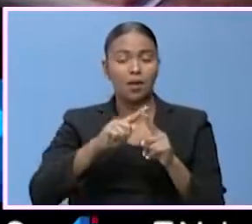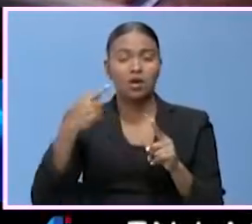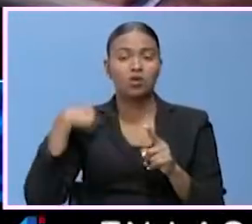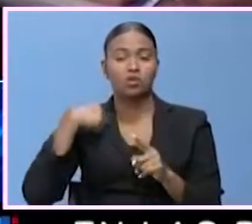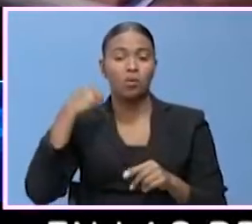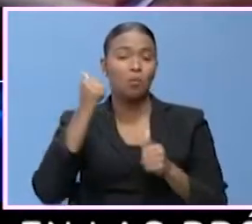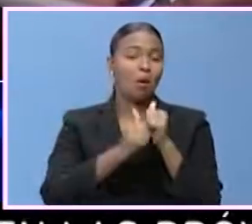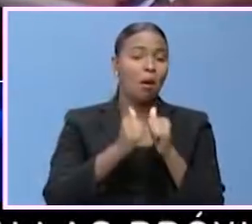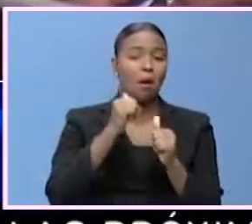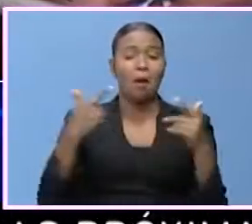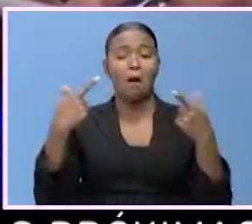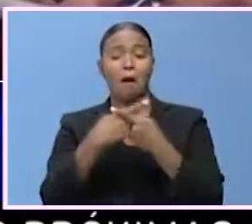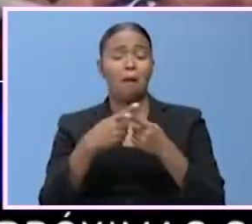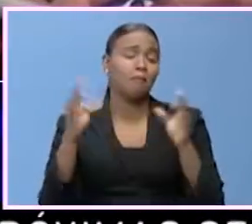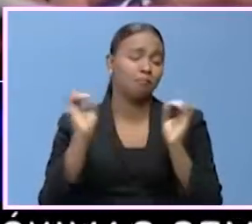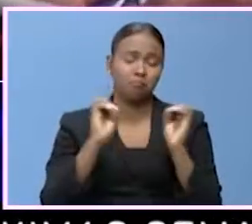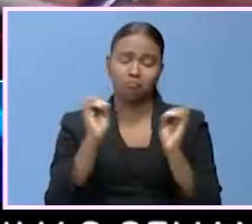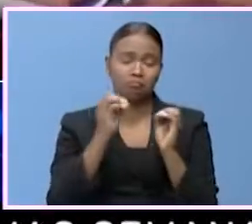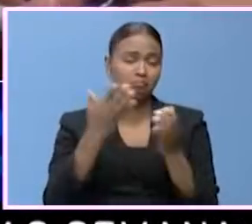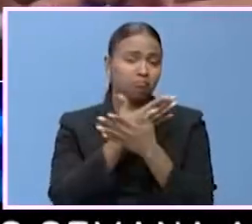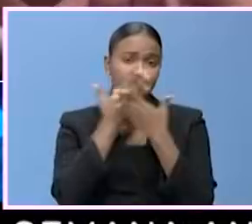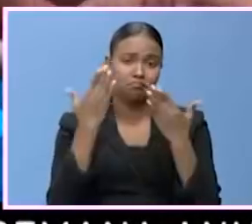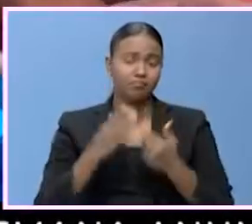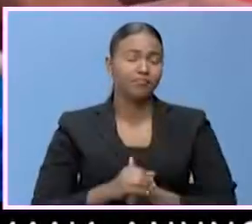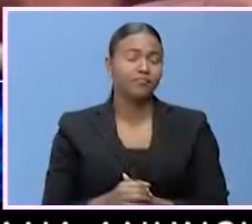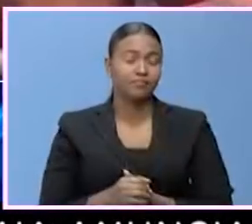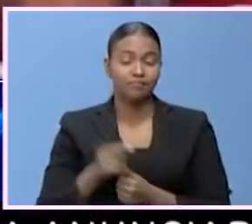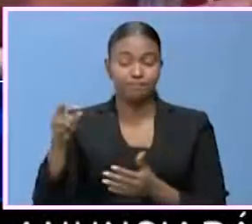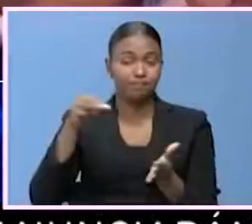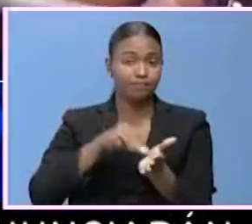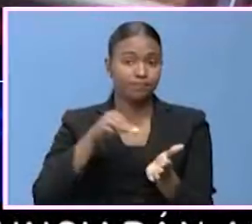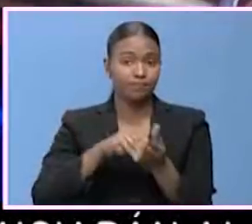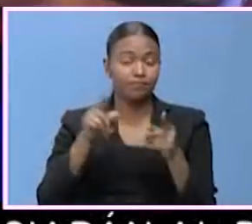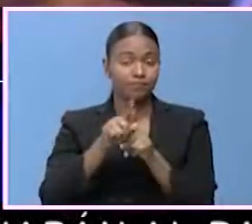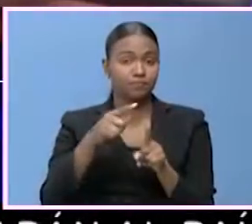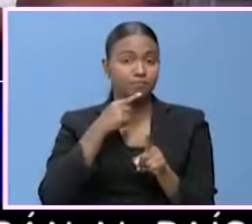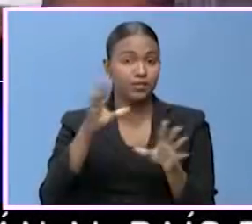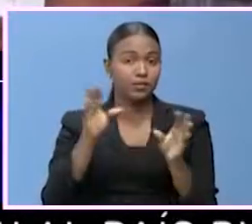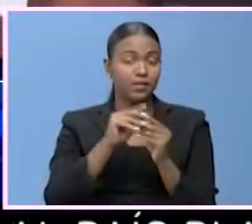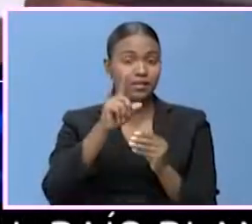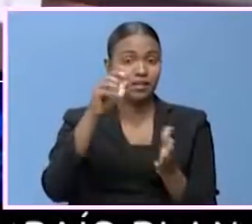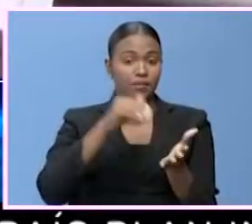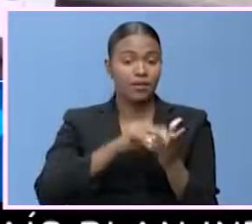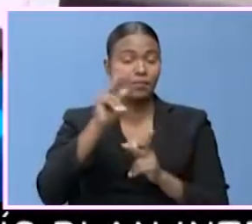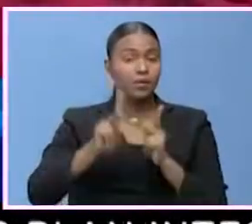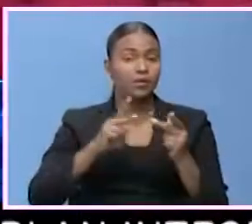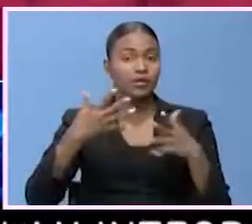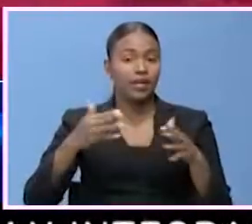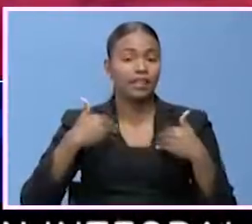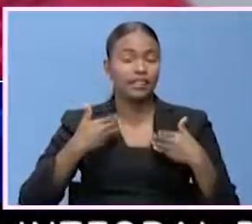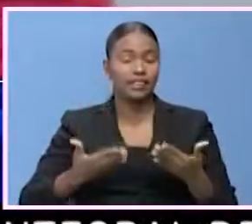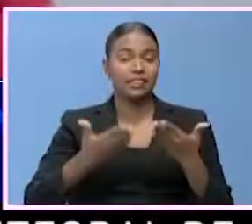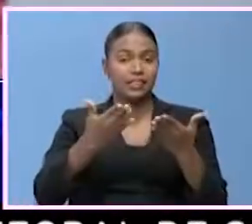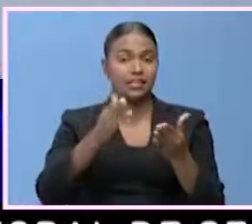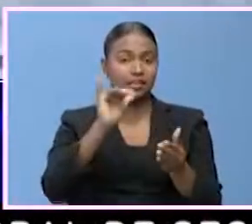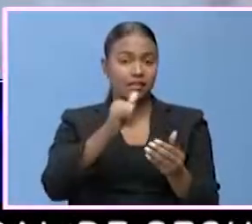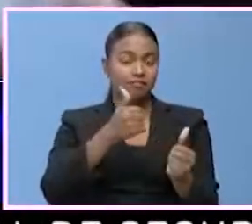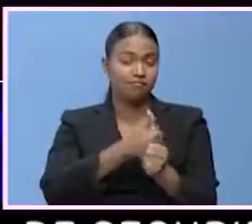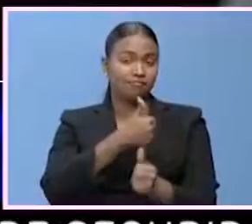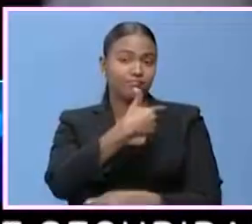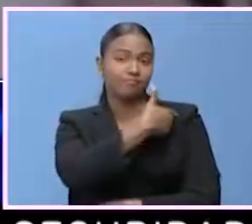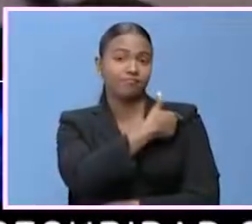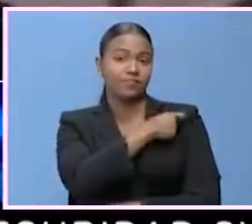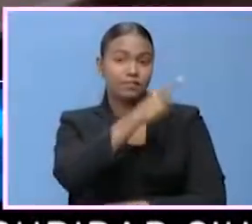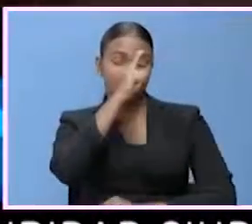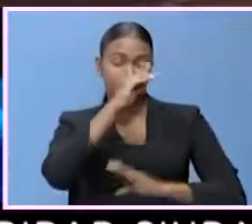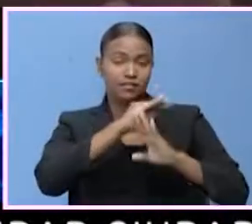ninguna objeción. Al nuevo toque de queda no hay ninguna objeción. El galeno además valoró que más de 100.000 personas han recibido la primera dosis de la